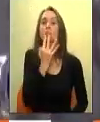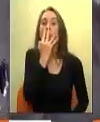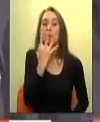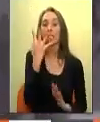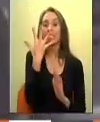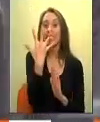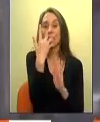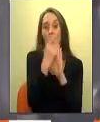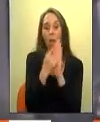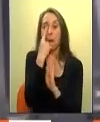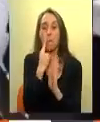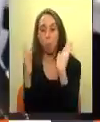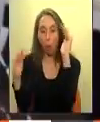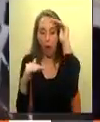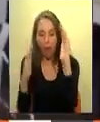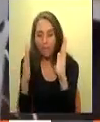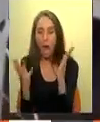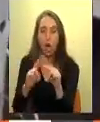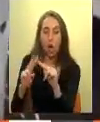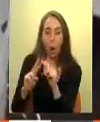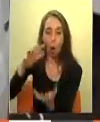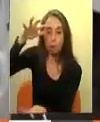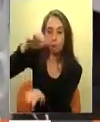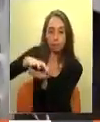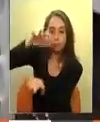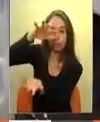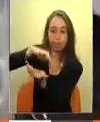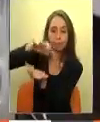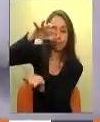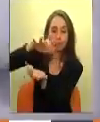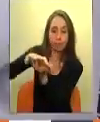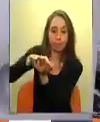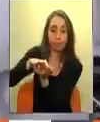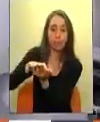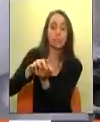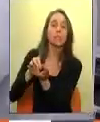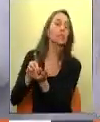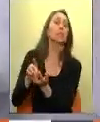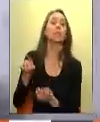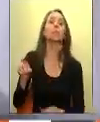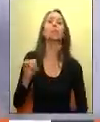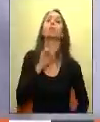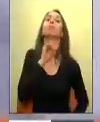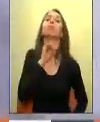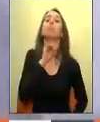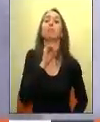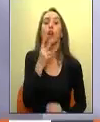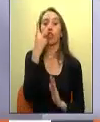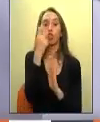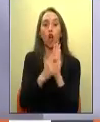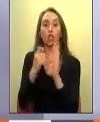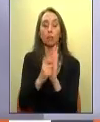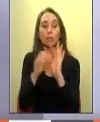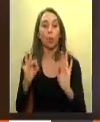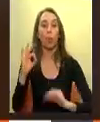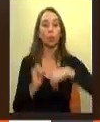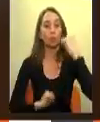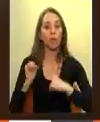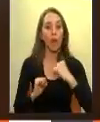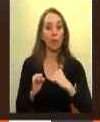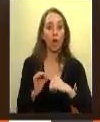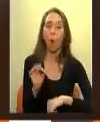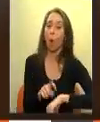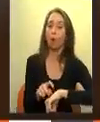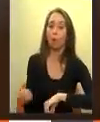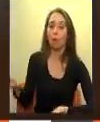y prototipos para finalmente construir un respirador mecánico de carácter invasivo en poco más de 2 meses. Justo a tiempo, según nos comenta